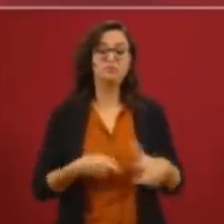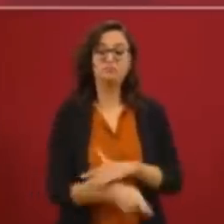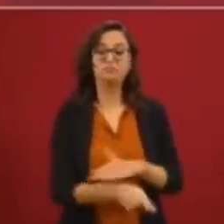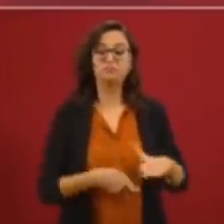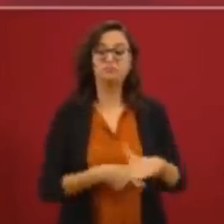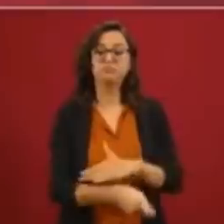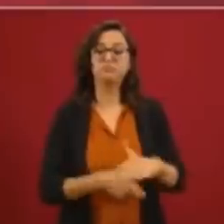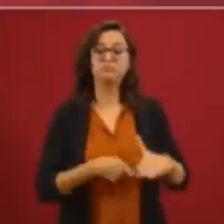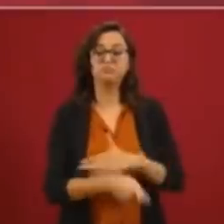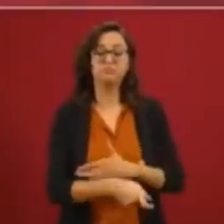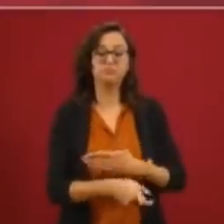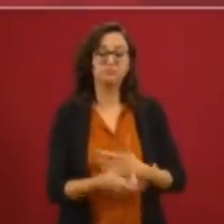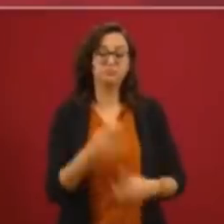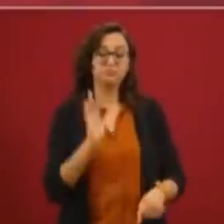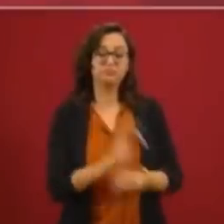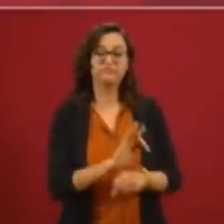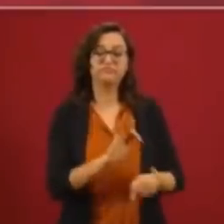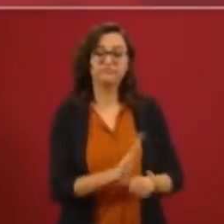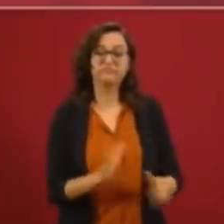con dinero